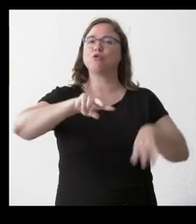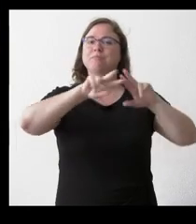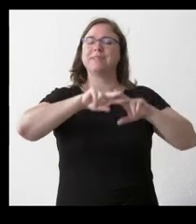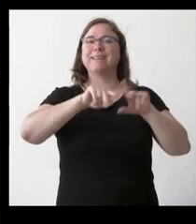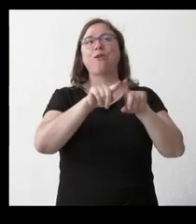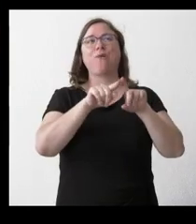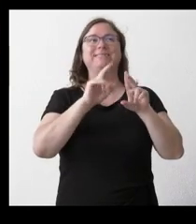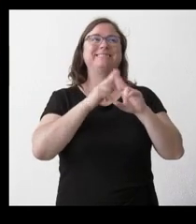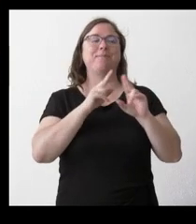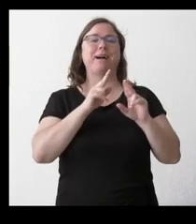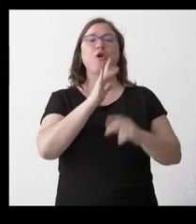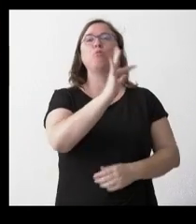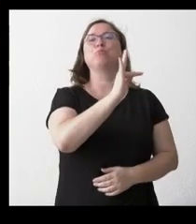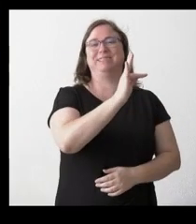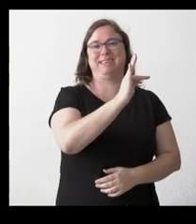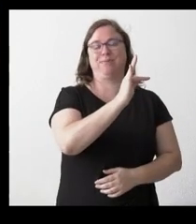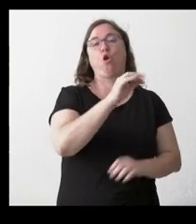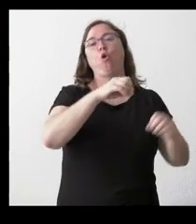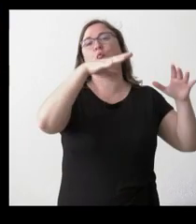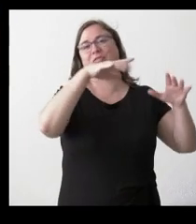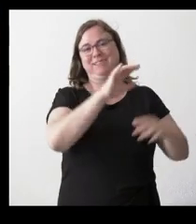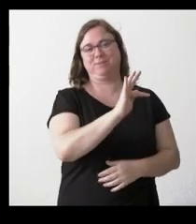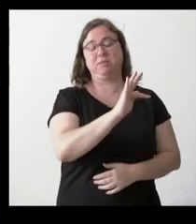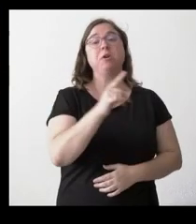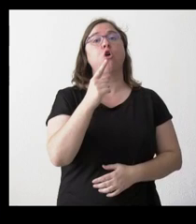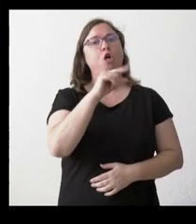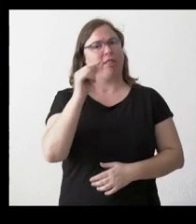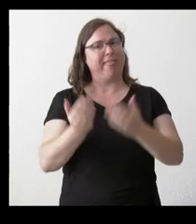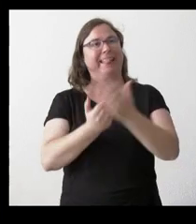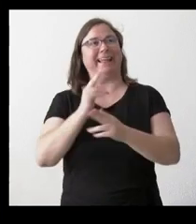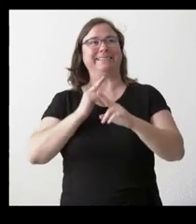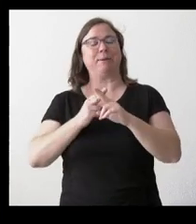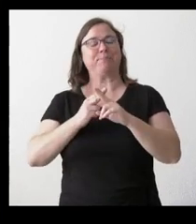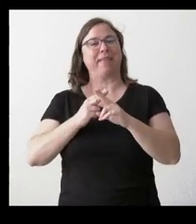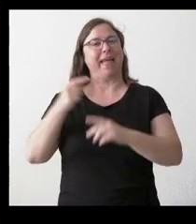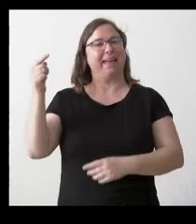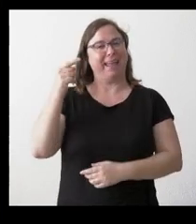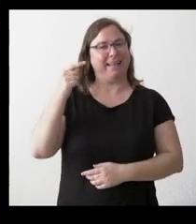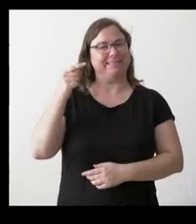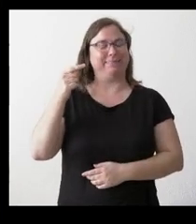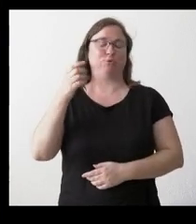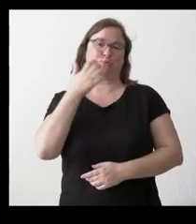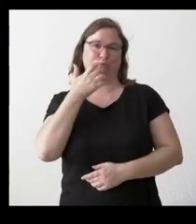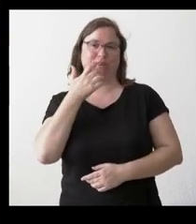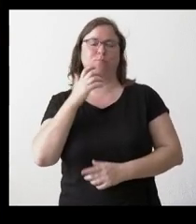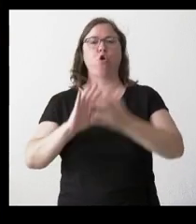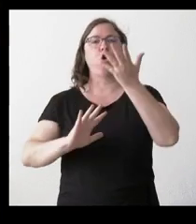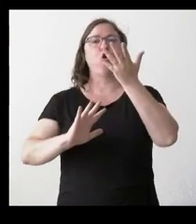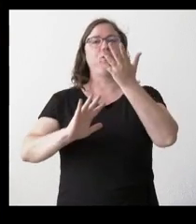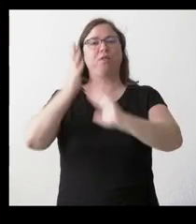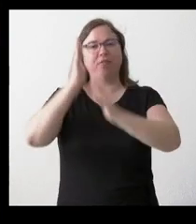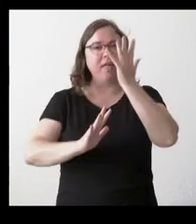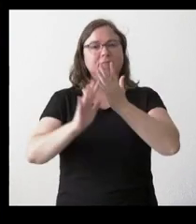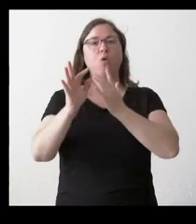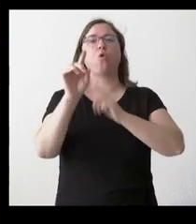luces, ¿no?, de este Gobierno, pero también en estos 100 primeros días ha habido alguna sombra, como pueden ser los incendios o los problemas en el ámbito del